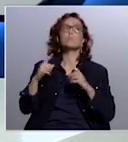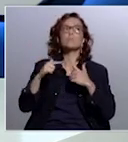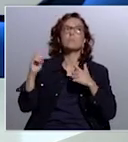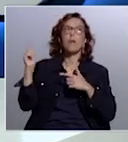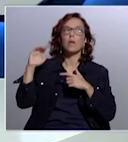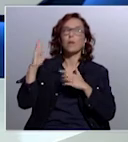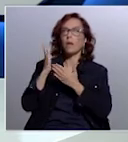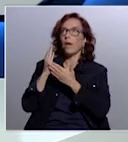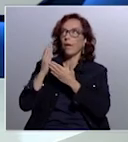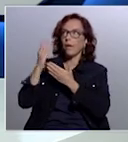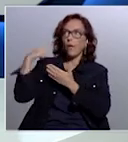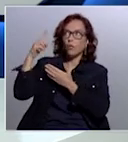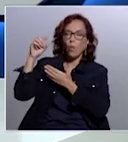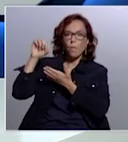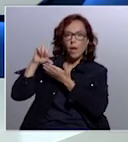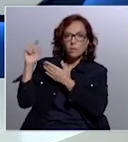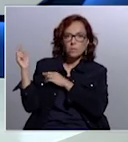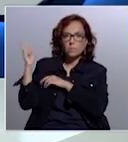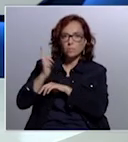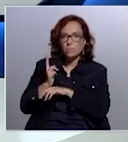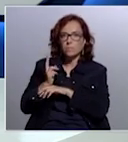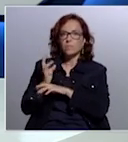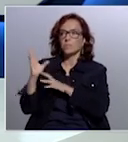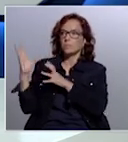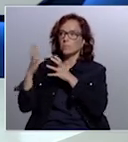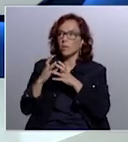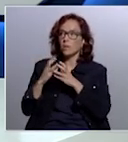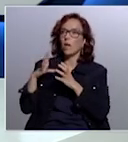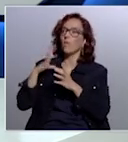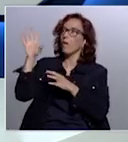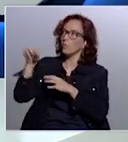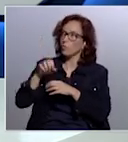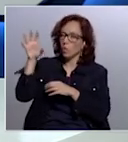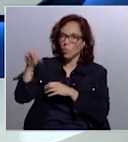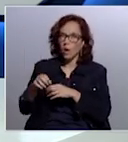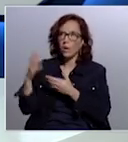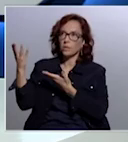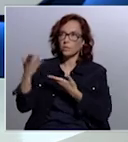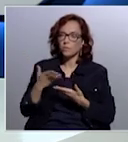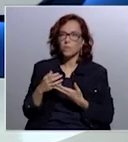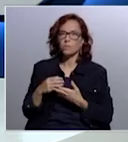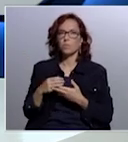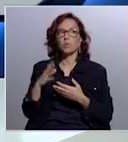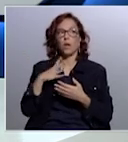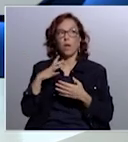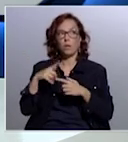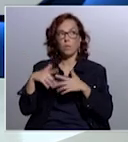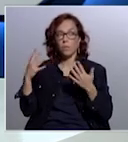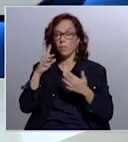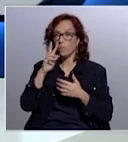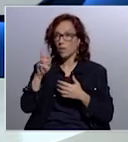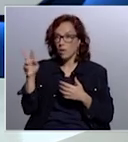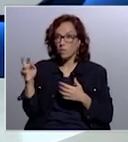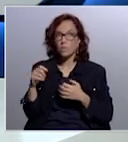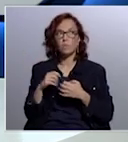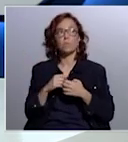varias varias formas por supuesto que recibimos vamos a buscar hay festivales hay para visionar y elementos también para ver desde